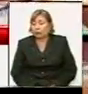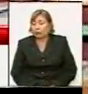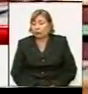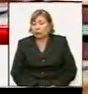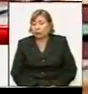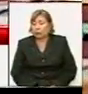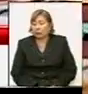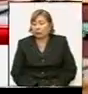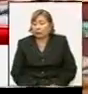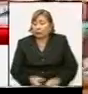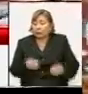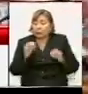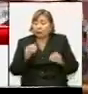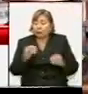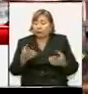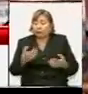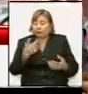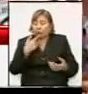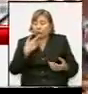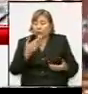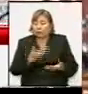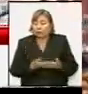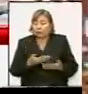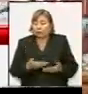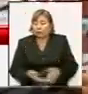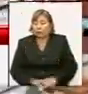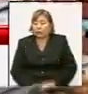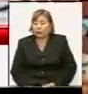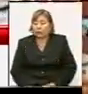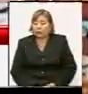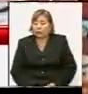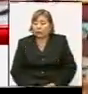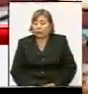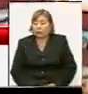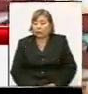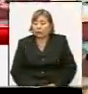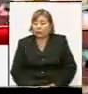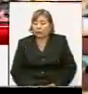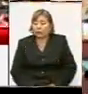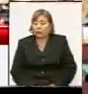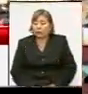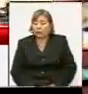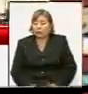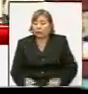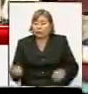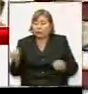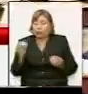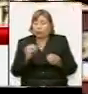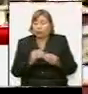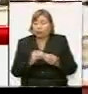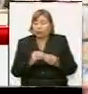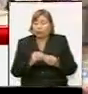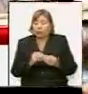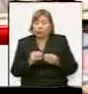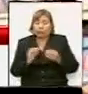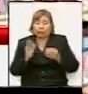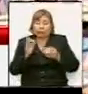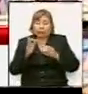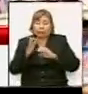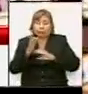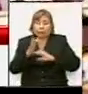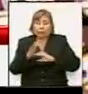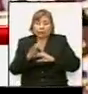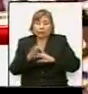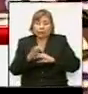la estación respectiva. Solamente quisiera, presidente, decir que no añadir el viaje a la frontera con